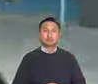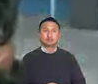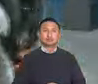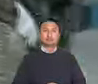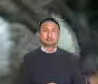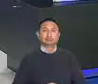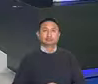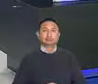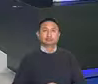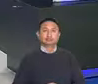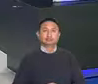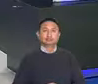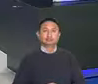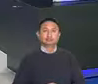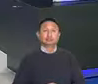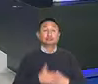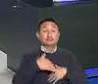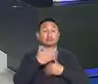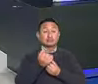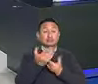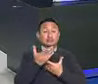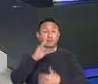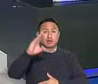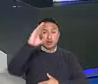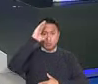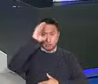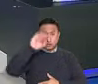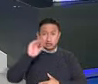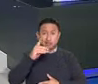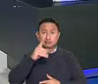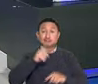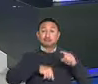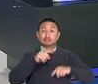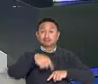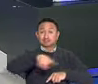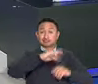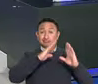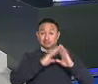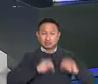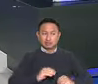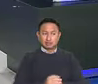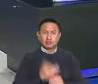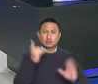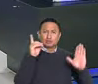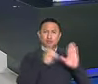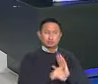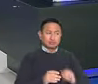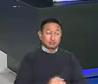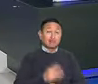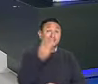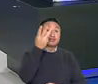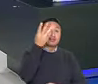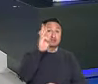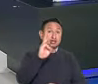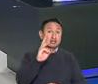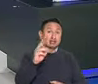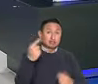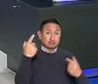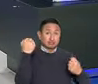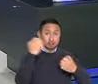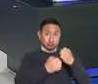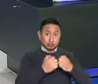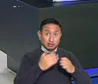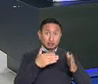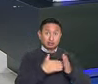Naranjo. Contarles ahora que en total la policía de Anita y amigos que estén en casa reportó 16 atentados contra candidatos en este